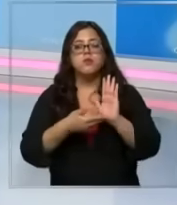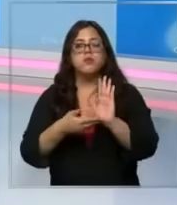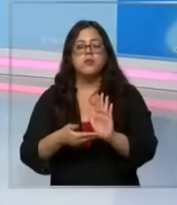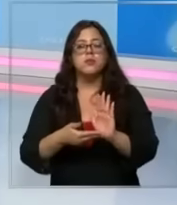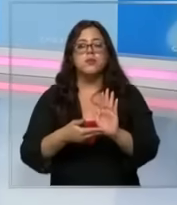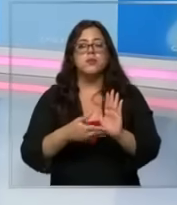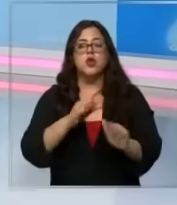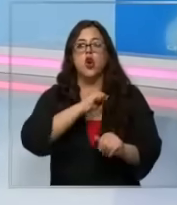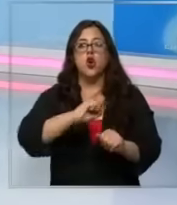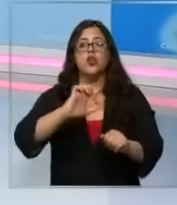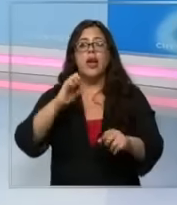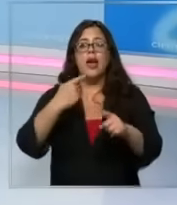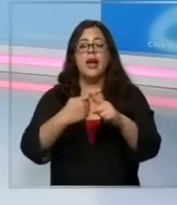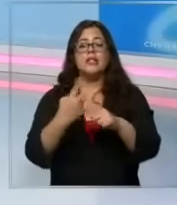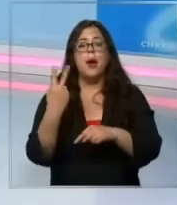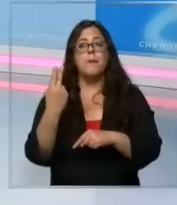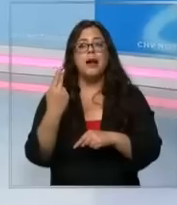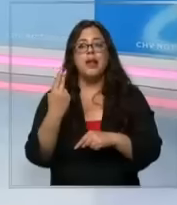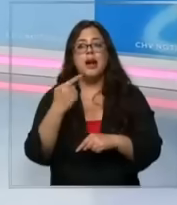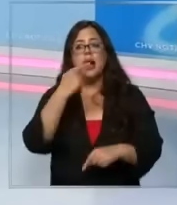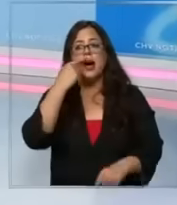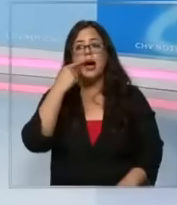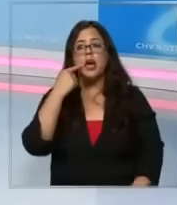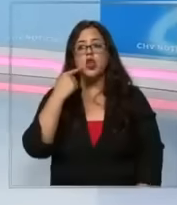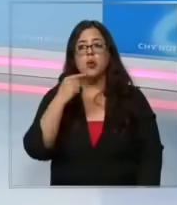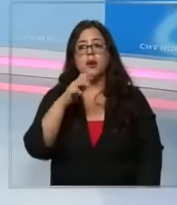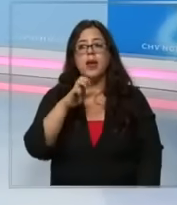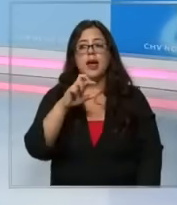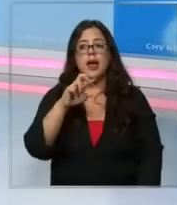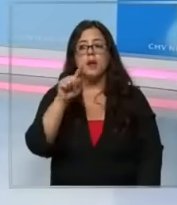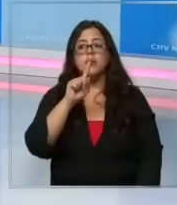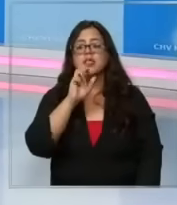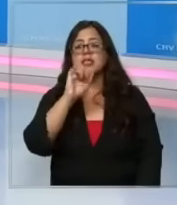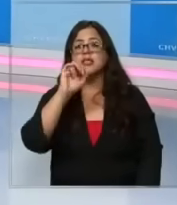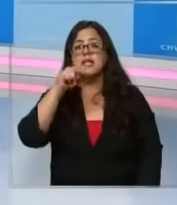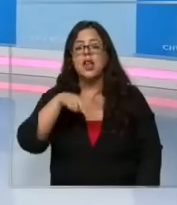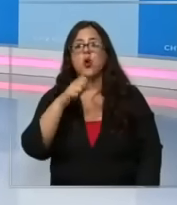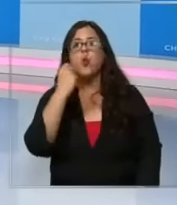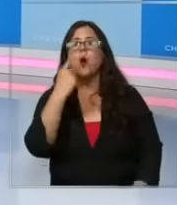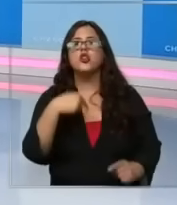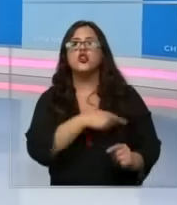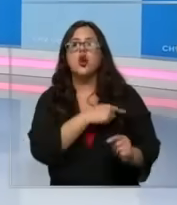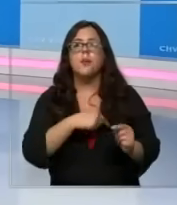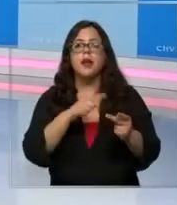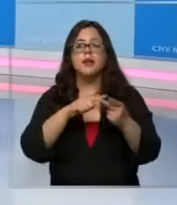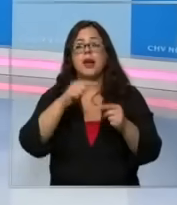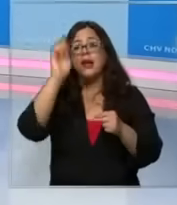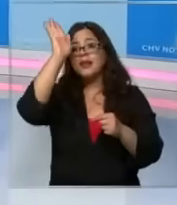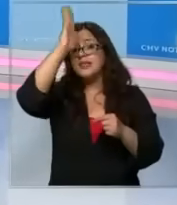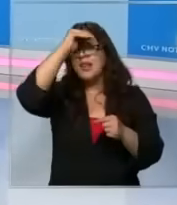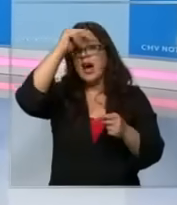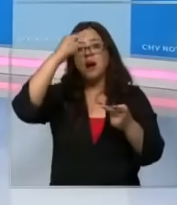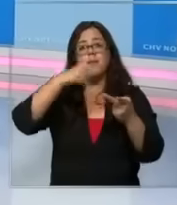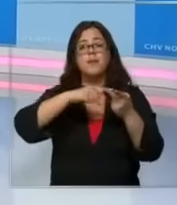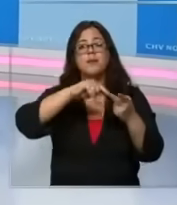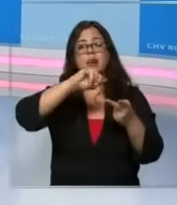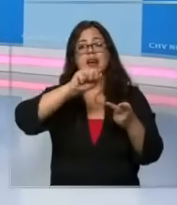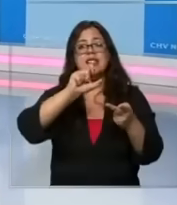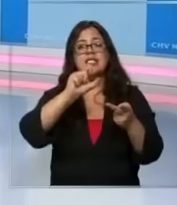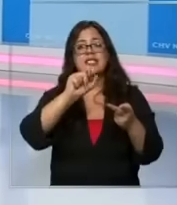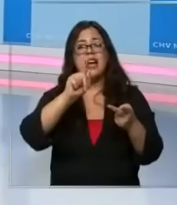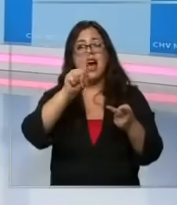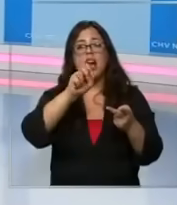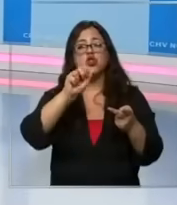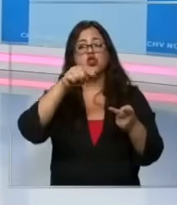la expareja del multimillonario Jeffrey Epstein. ¿Cuáles son esos nombres? Donald Trump, Michael Jackson,